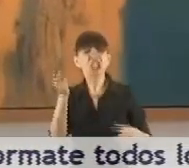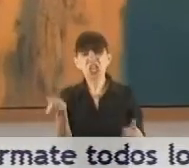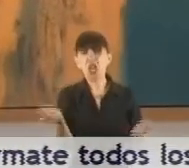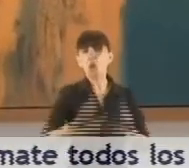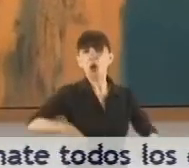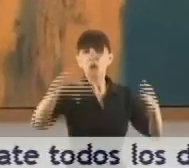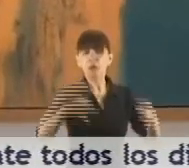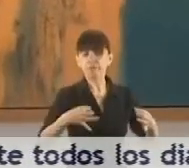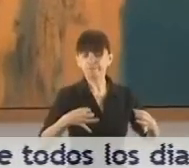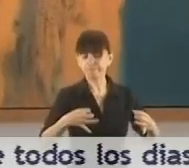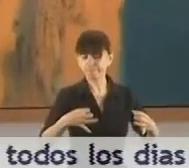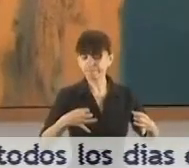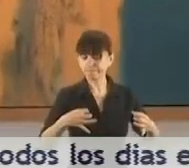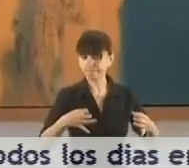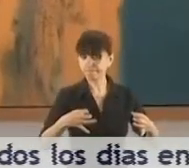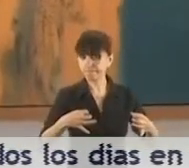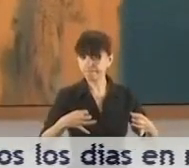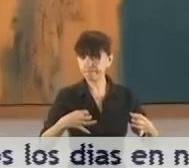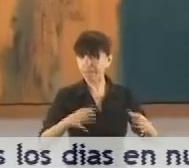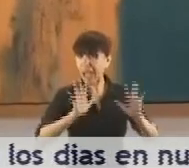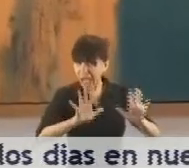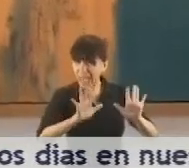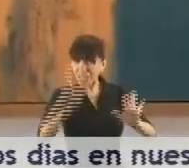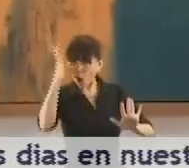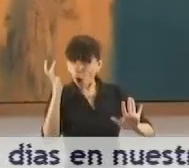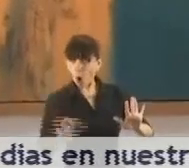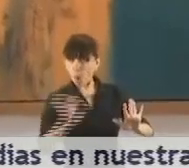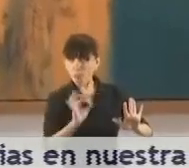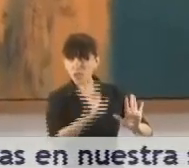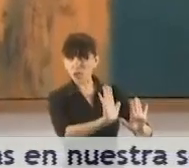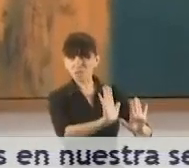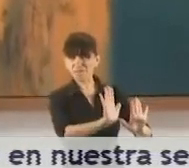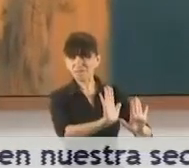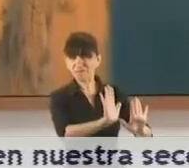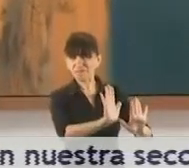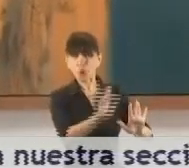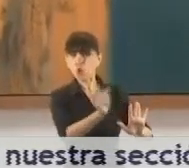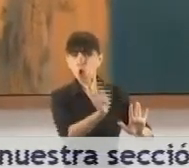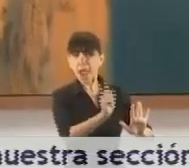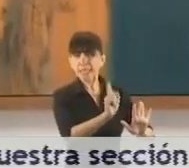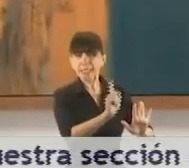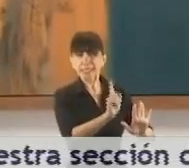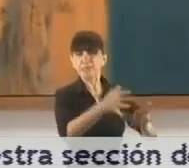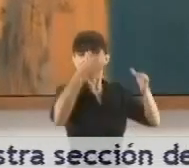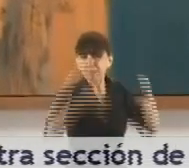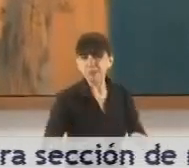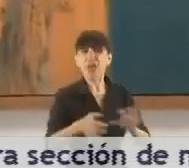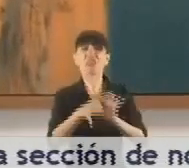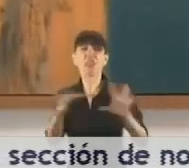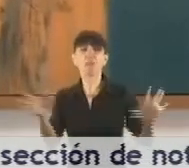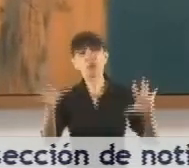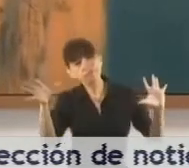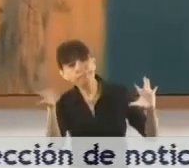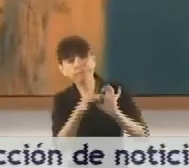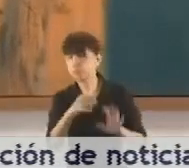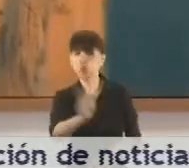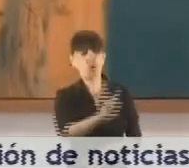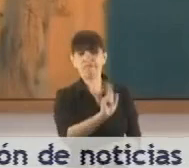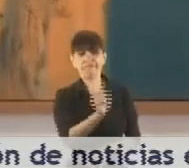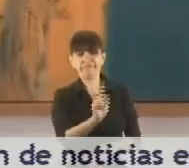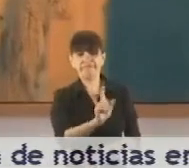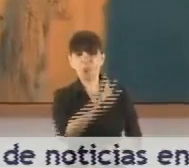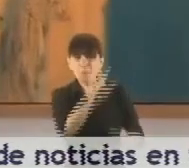Son voces que definitivamente no valoran la democracia, que lo único que valoran es